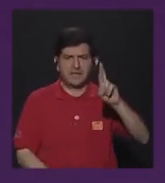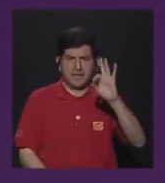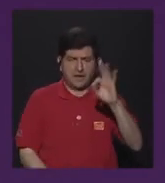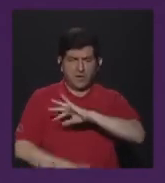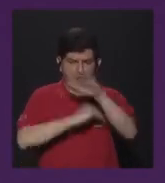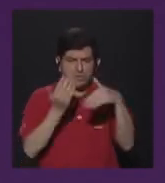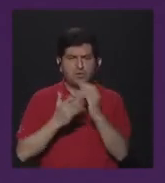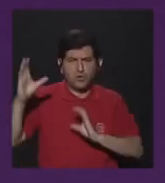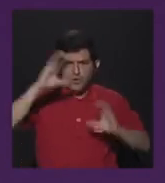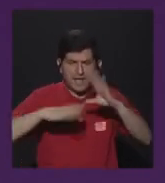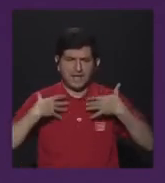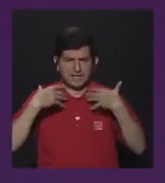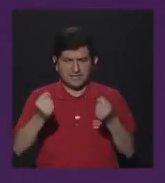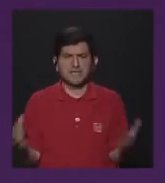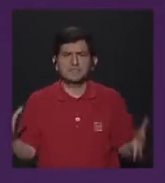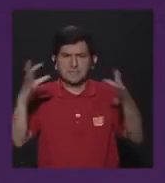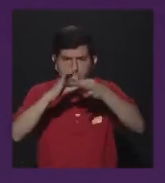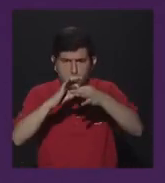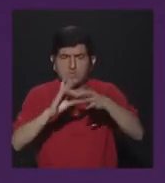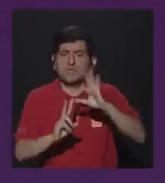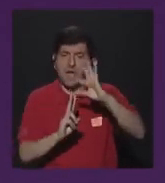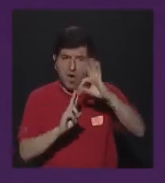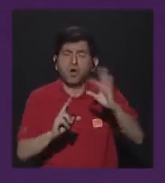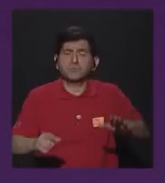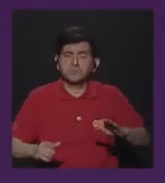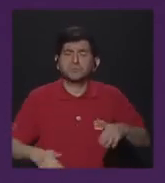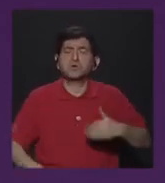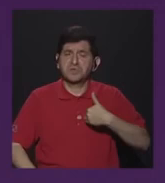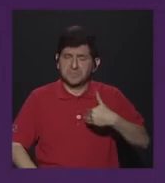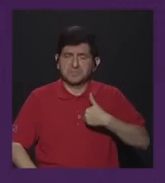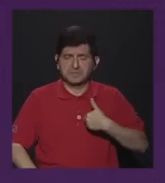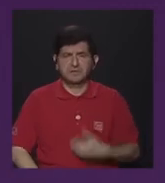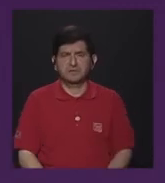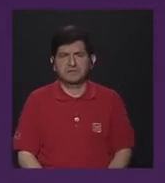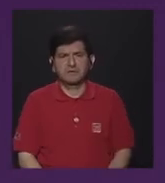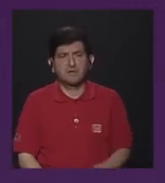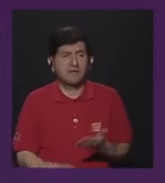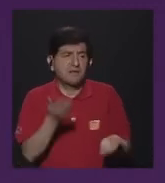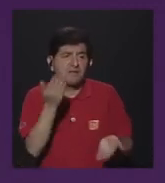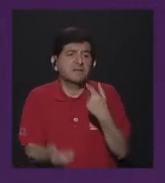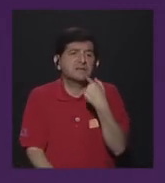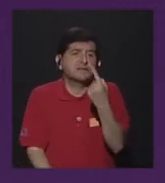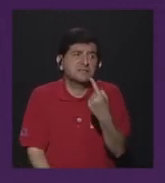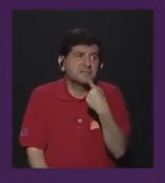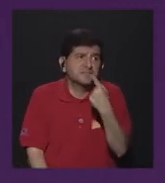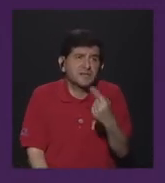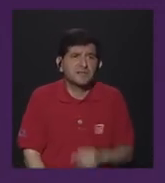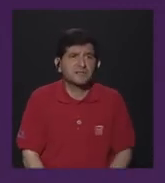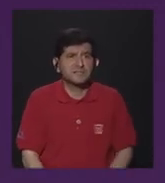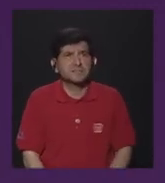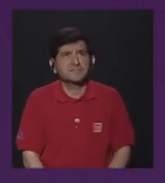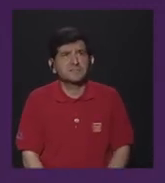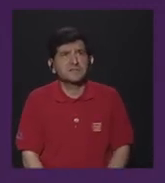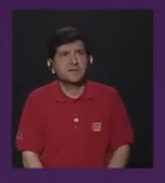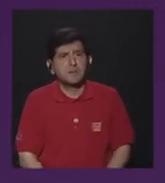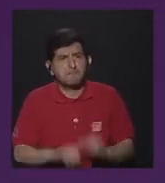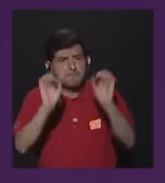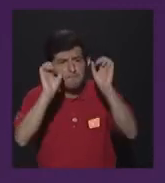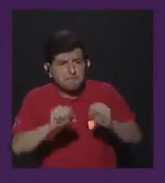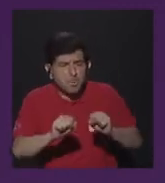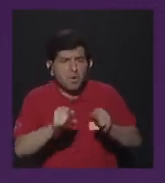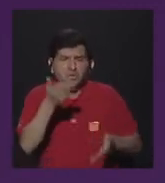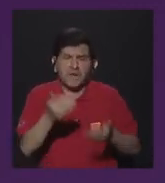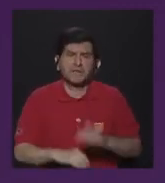y si hay opciones aunque decían que es que la biblia que la que si opciones se pueden